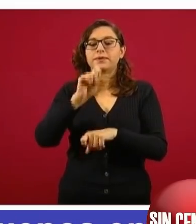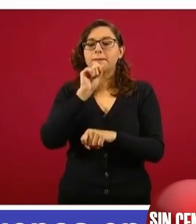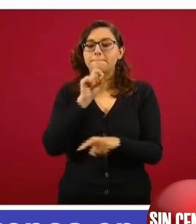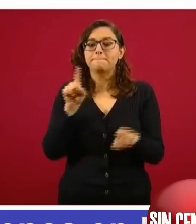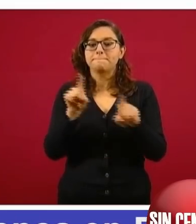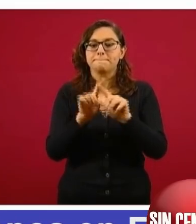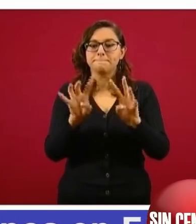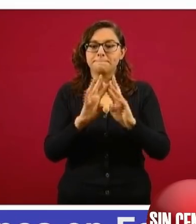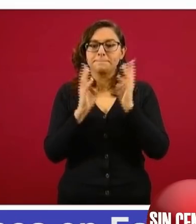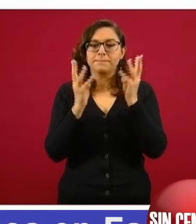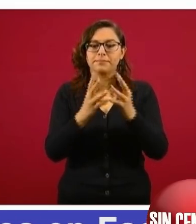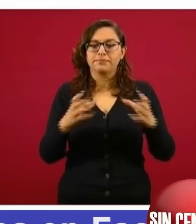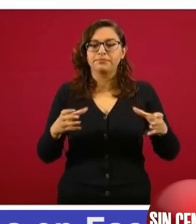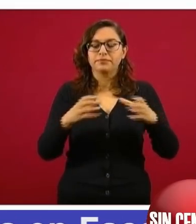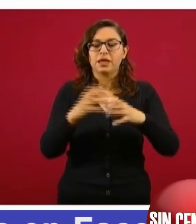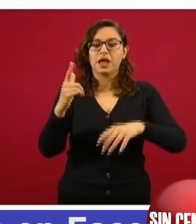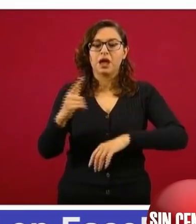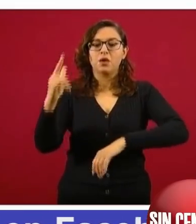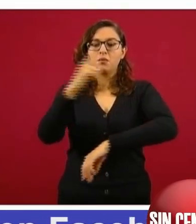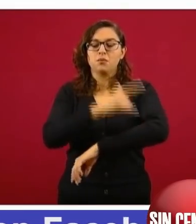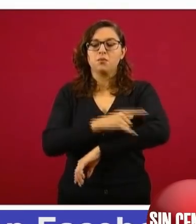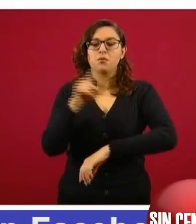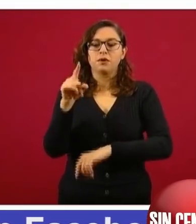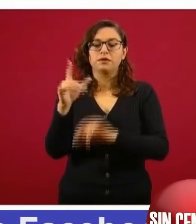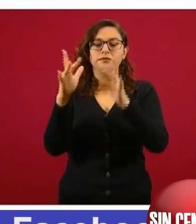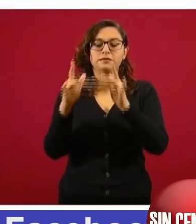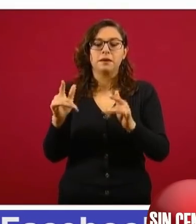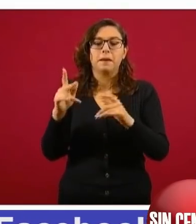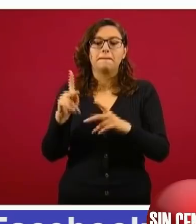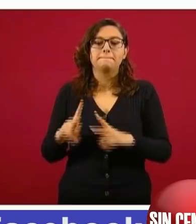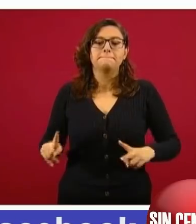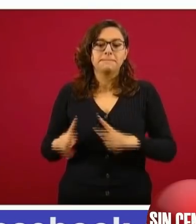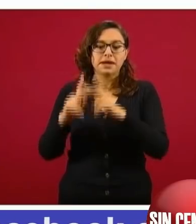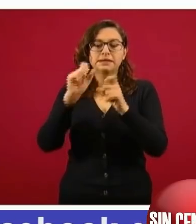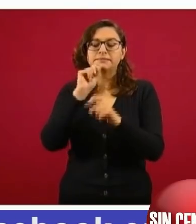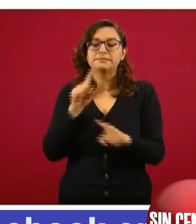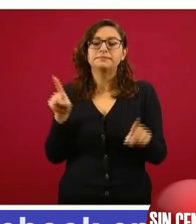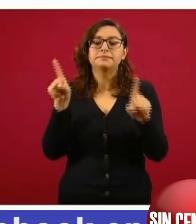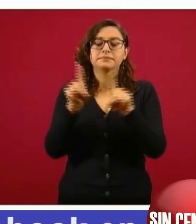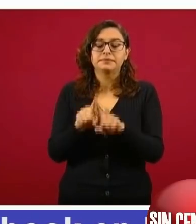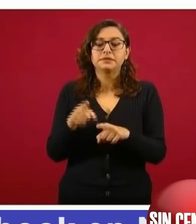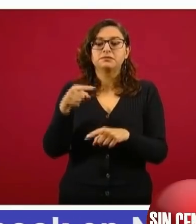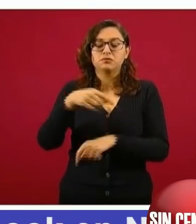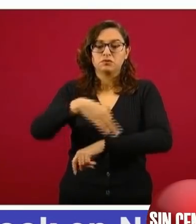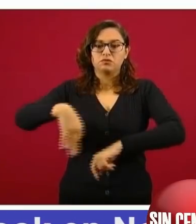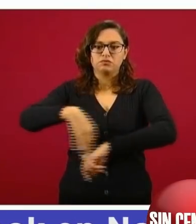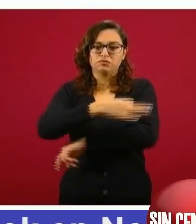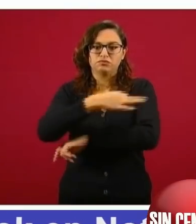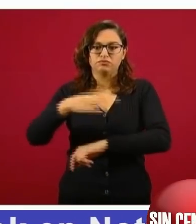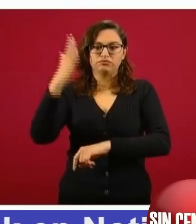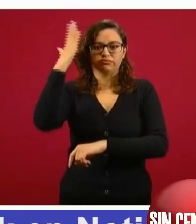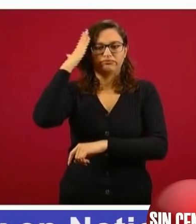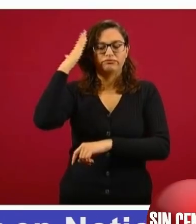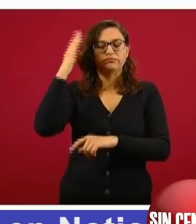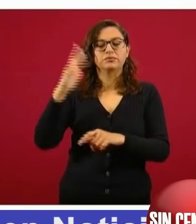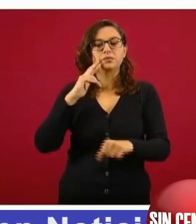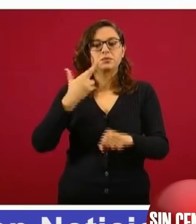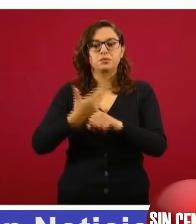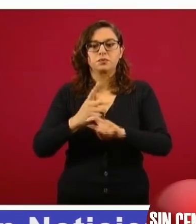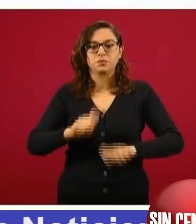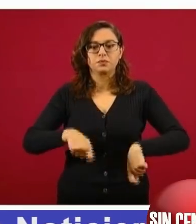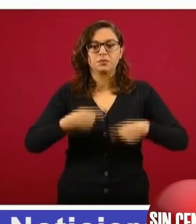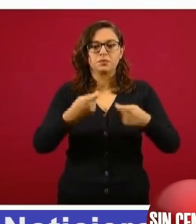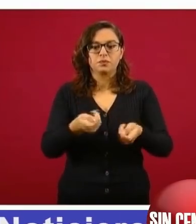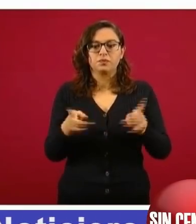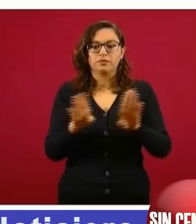consultor de aeropuertos de París y el arquitecto maestro, se trabajó en la definición de los umbrales de